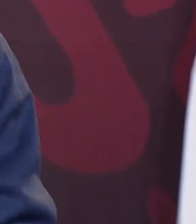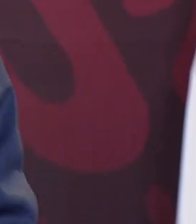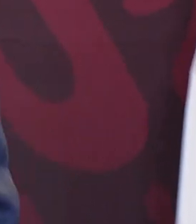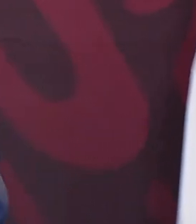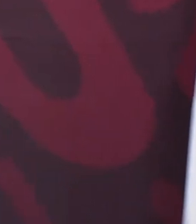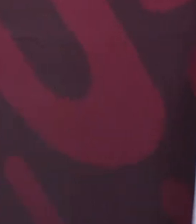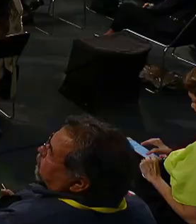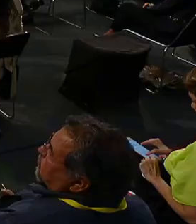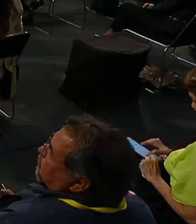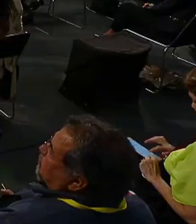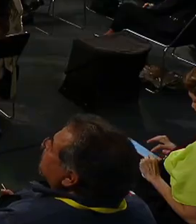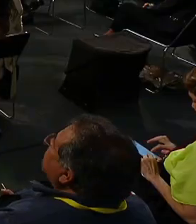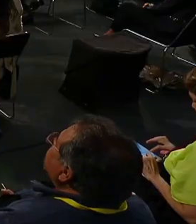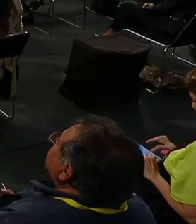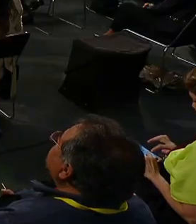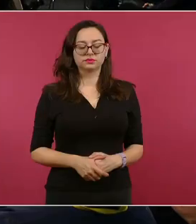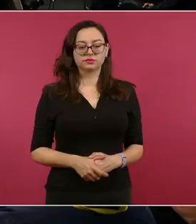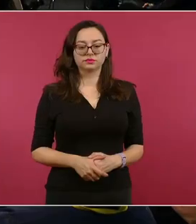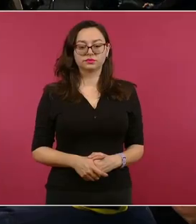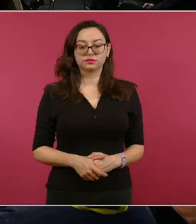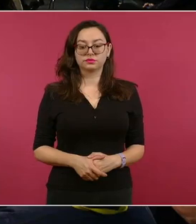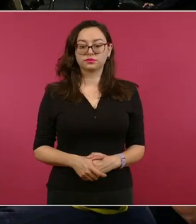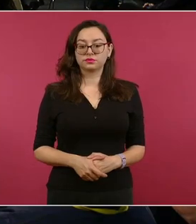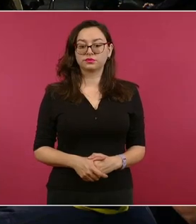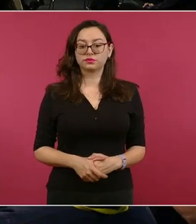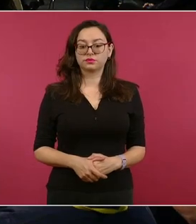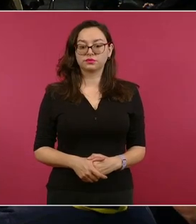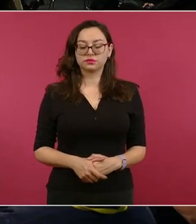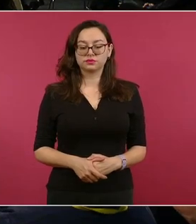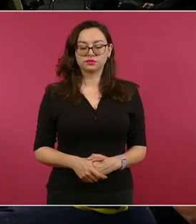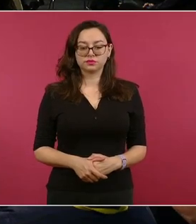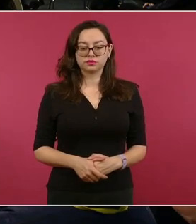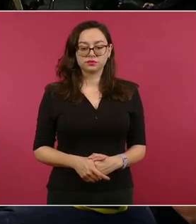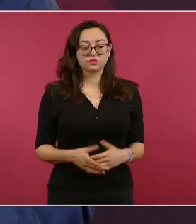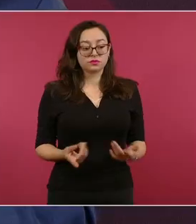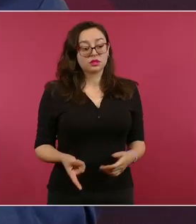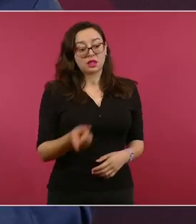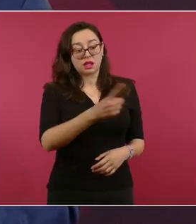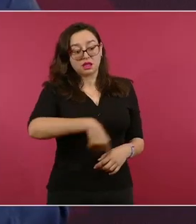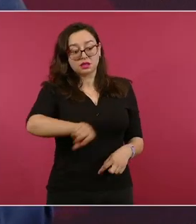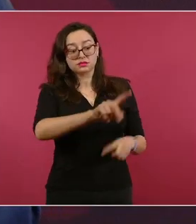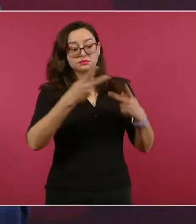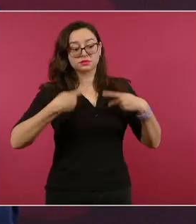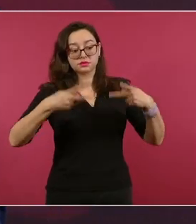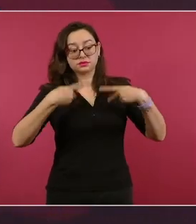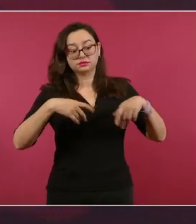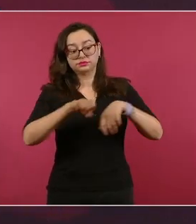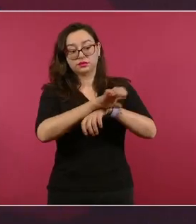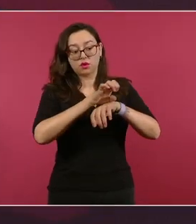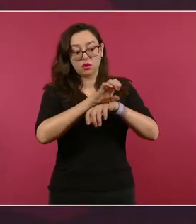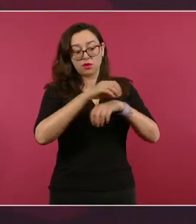Lo que importa es que México siga teniendo su autoridad moral,